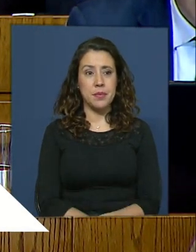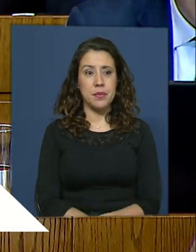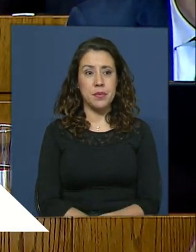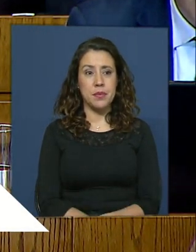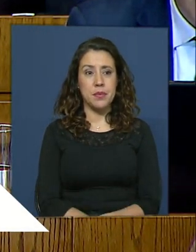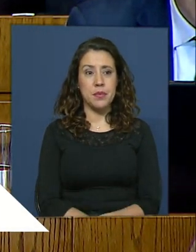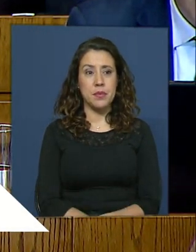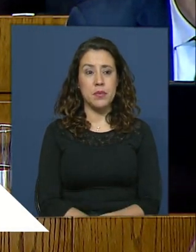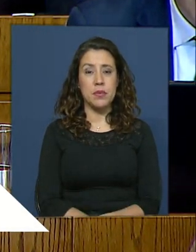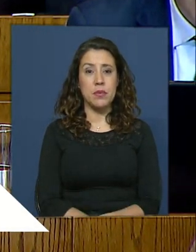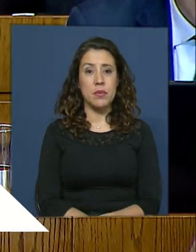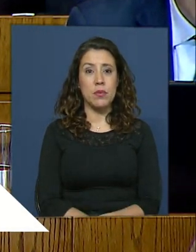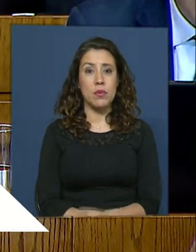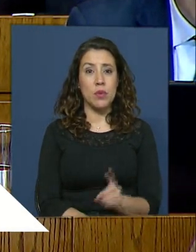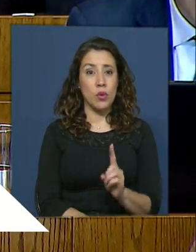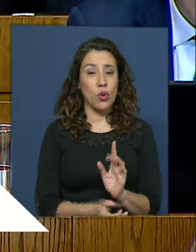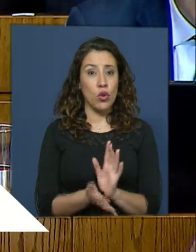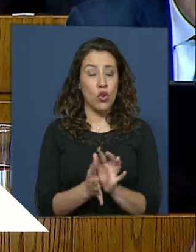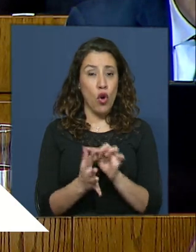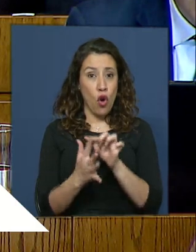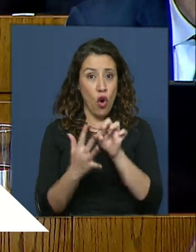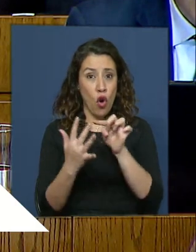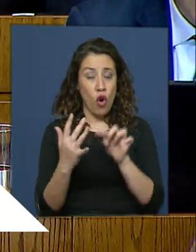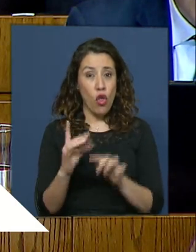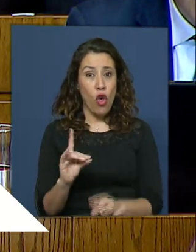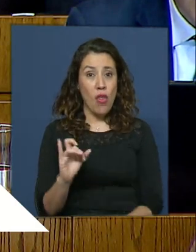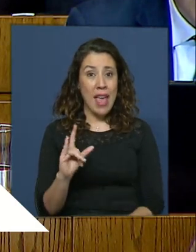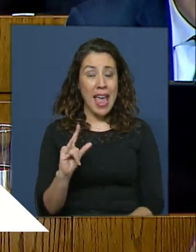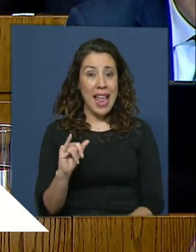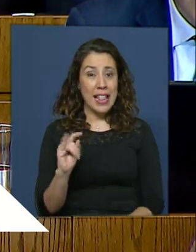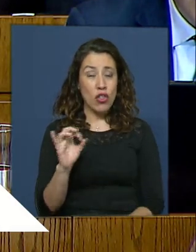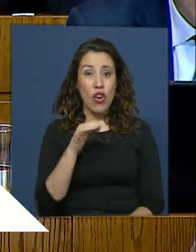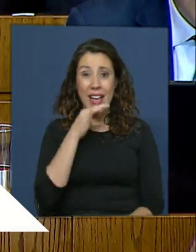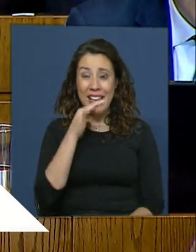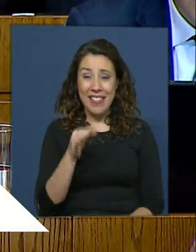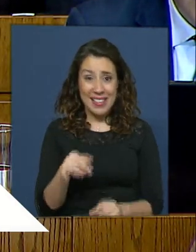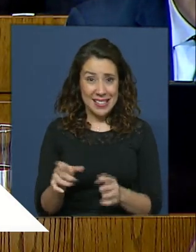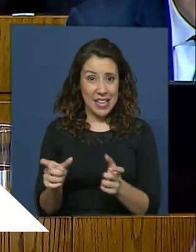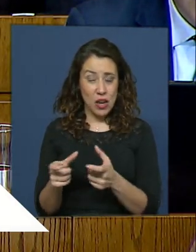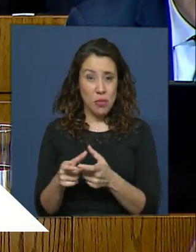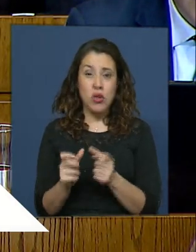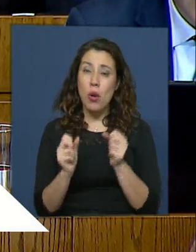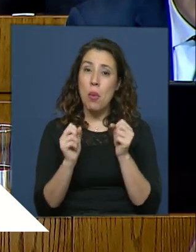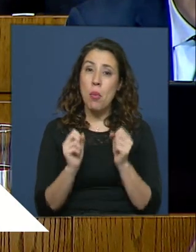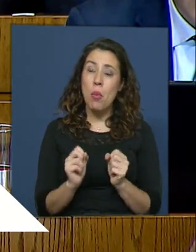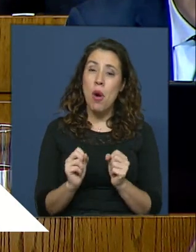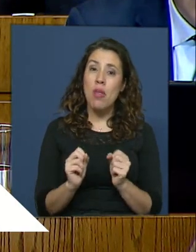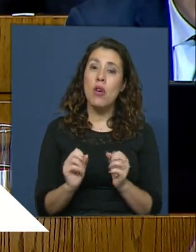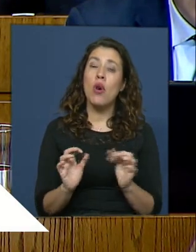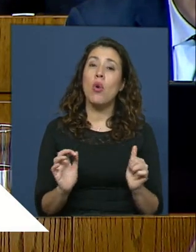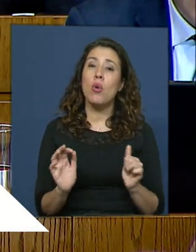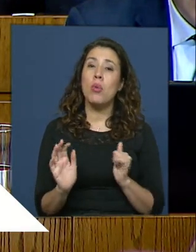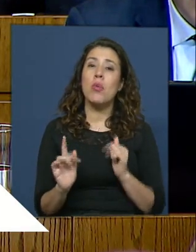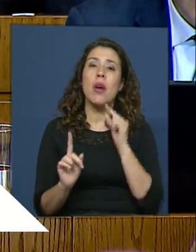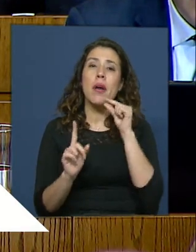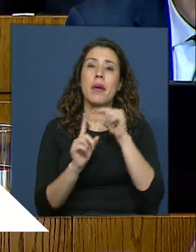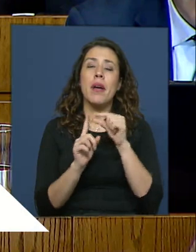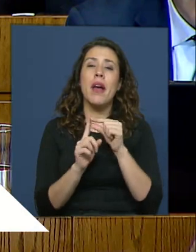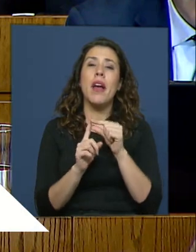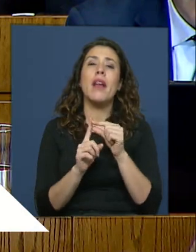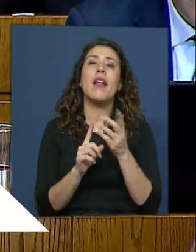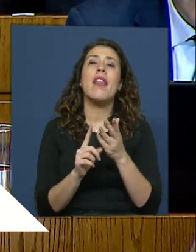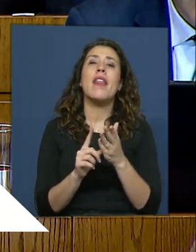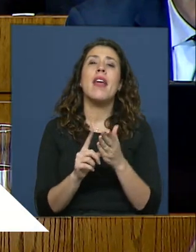No todos estos delitos, señor presidente, que se señalan aquí por la Comisión, pueden encuadrarse dentro del concepto de la definición universal